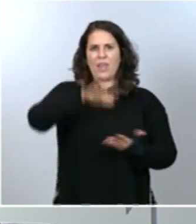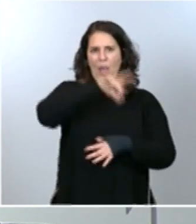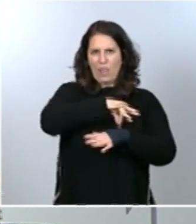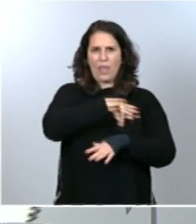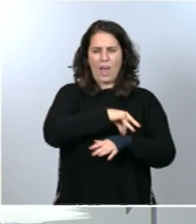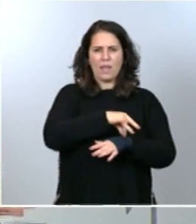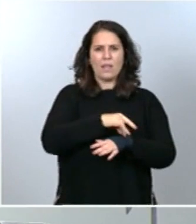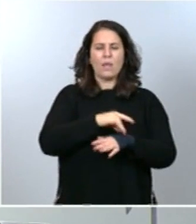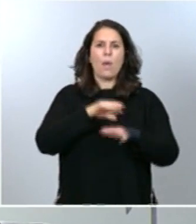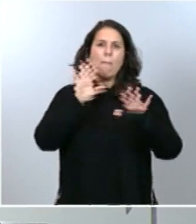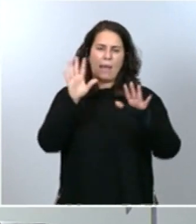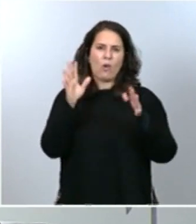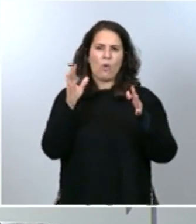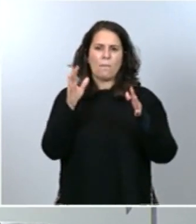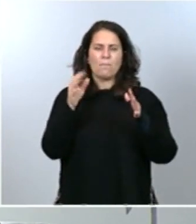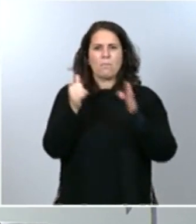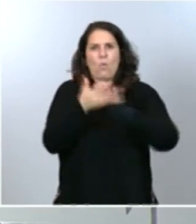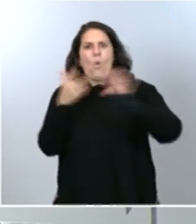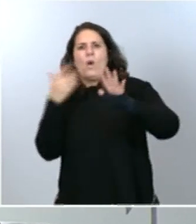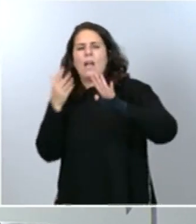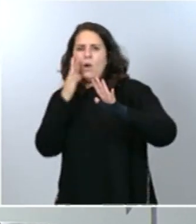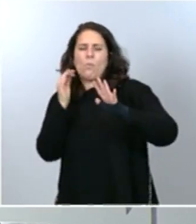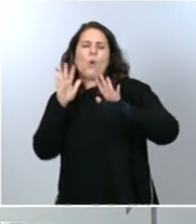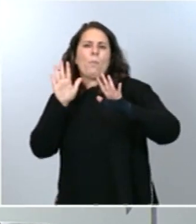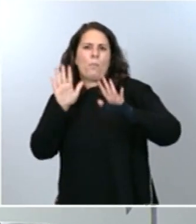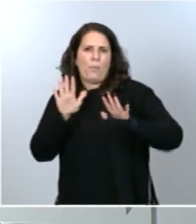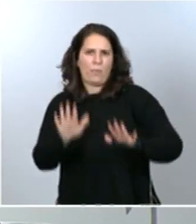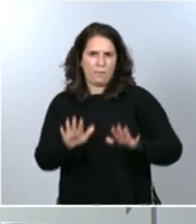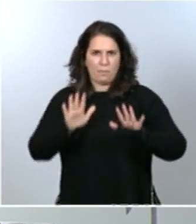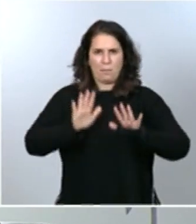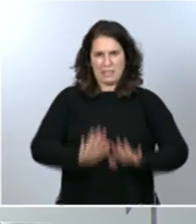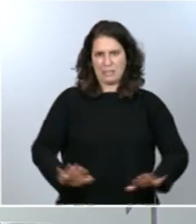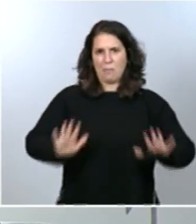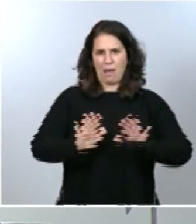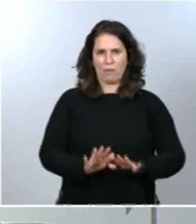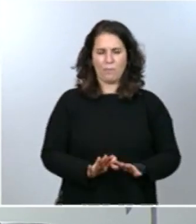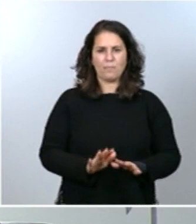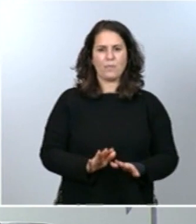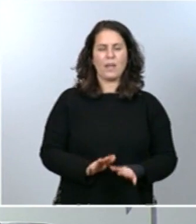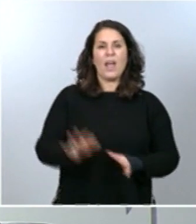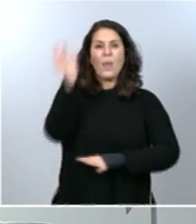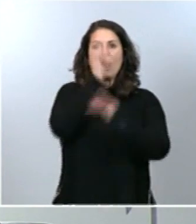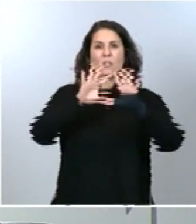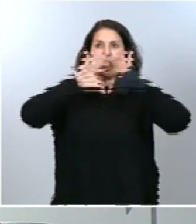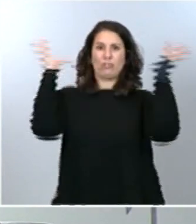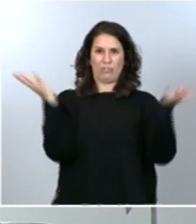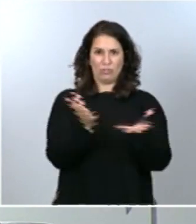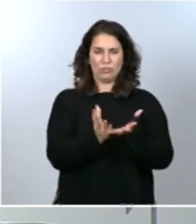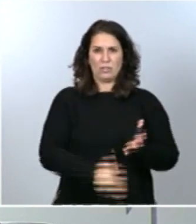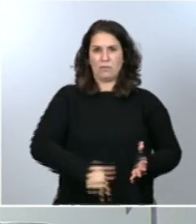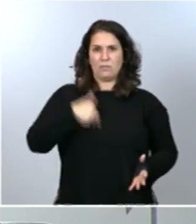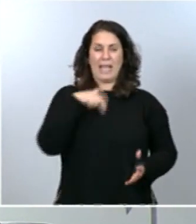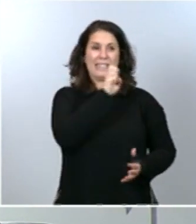menor aceleración en cuanto a datos globales del resto del mundo en eeuu los casos ascienden